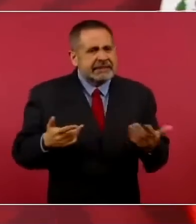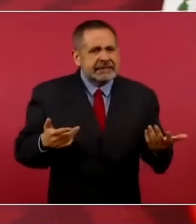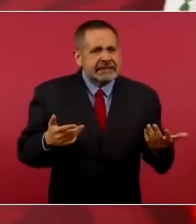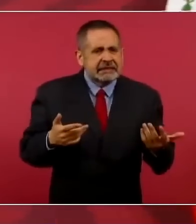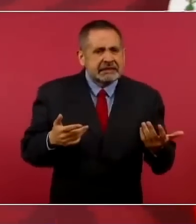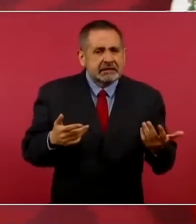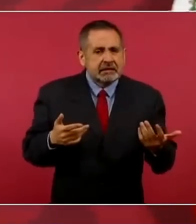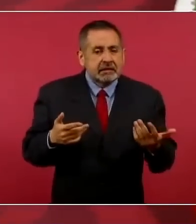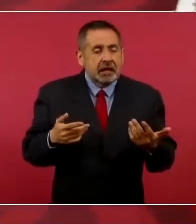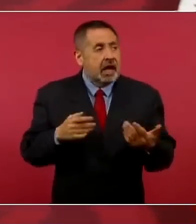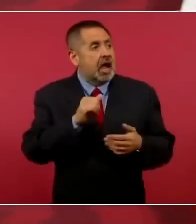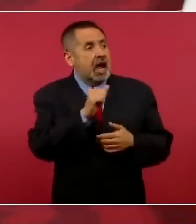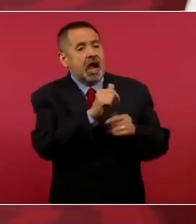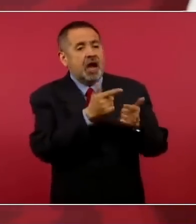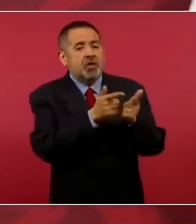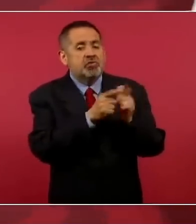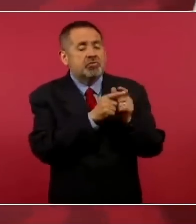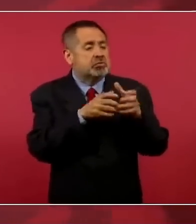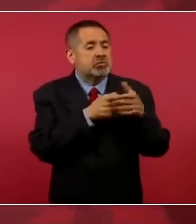sino nada más